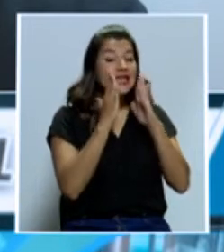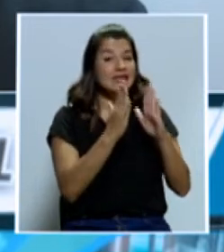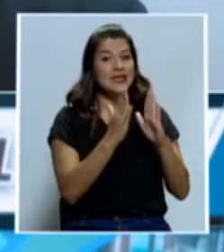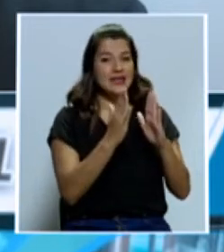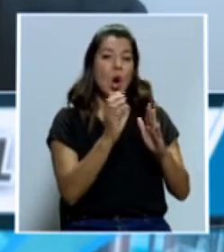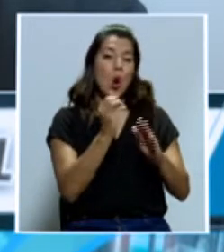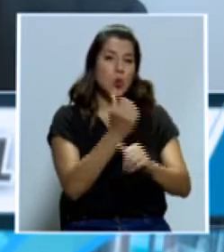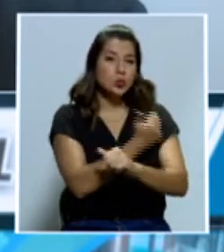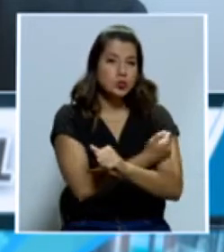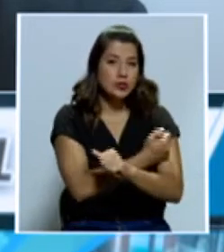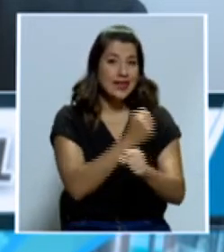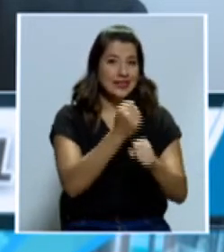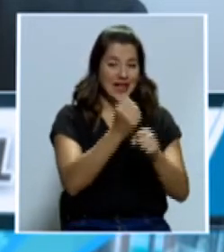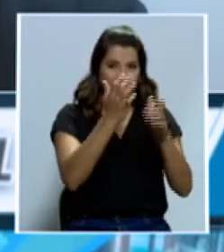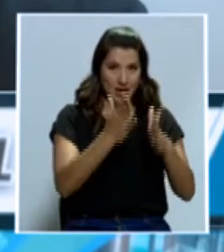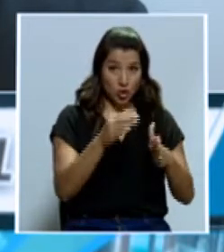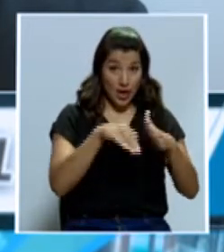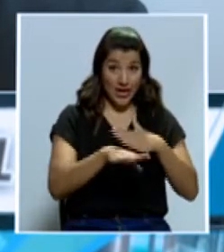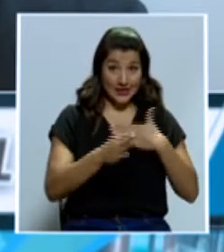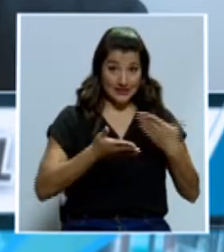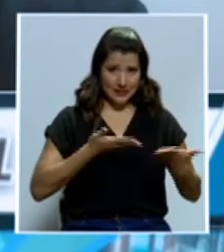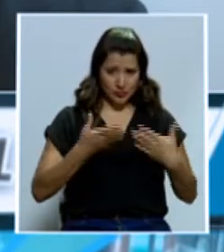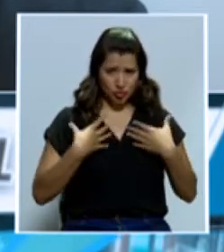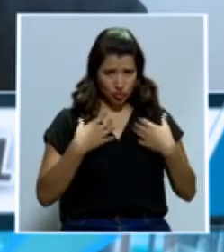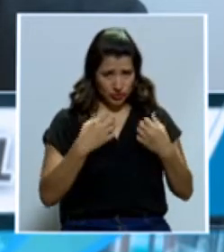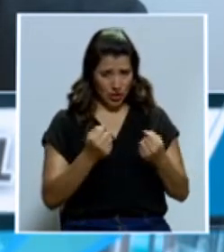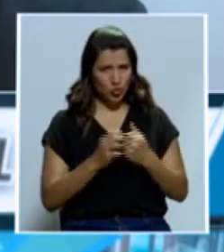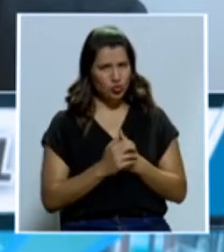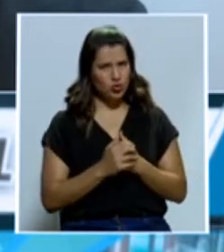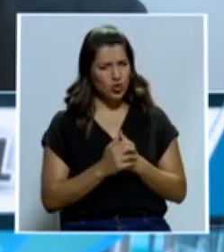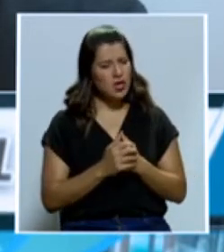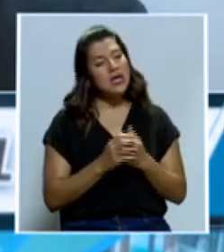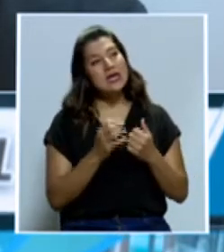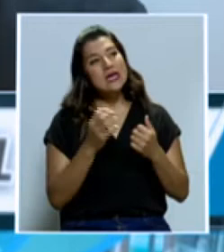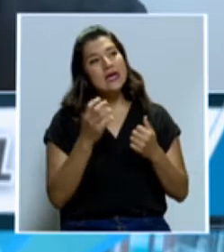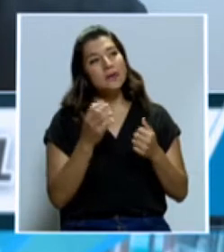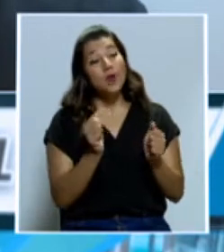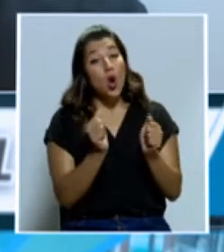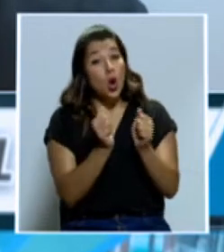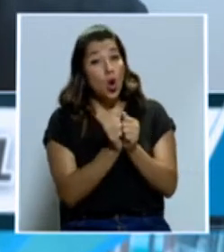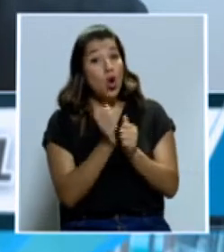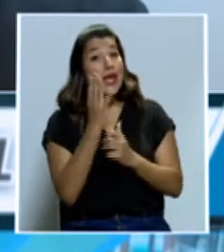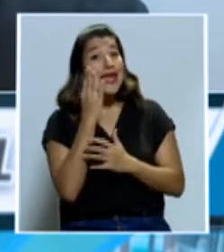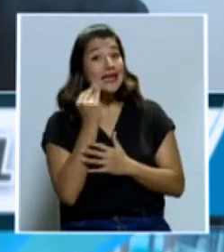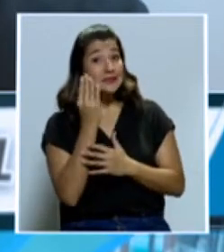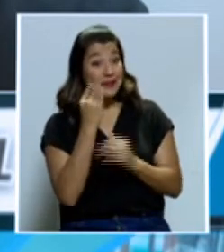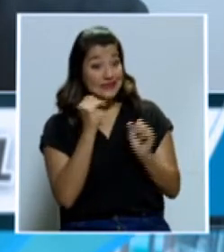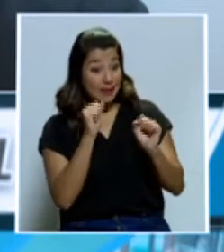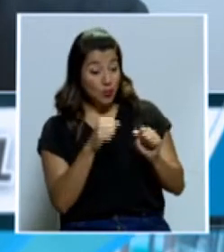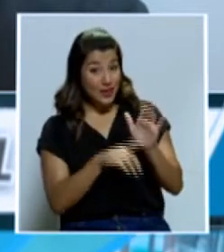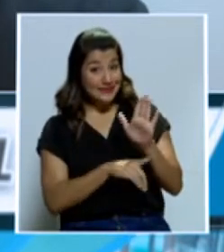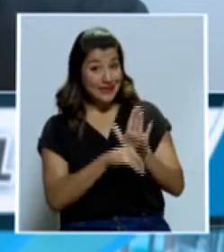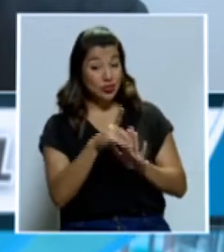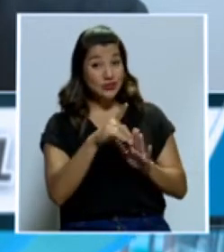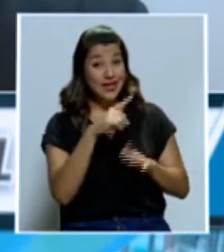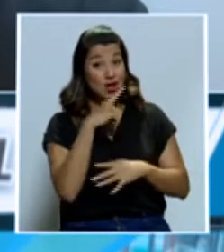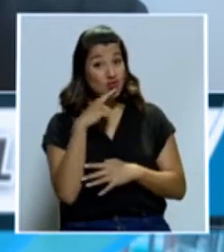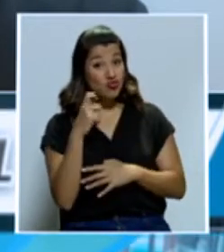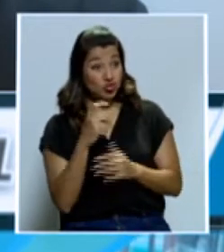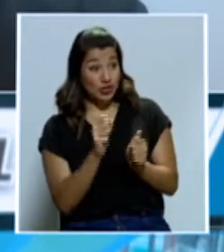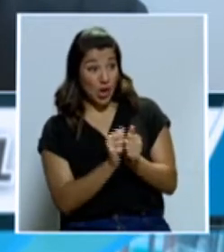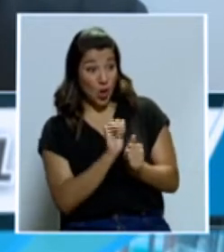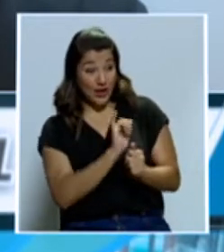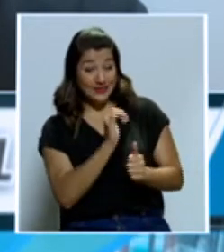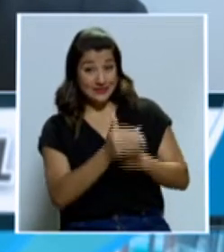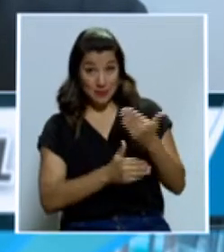salud. ¿Sería muy adelantado o precipitado analizar si la experiencia que Rusia adquiera con este primer paso podría servir de